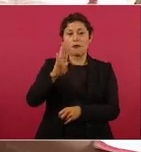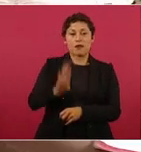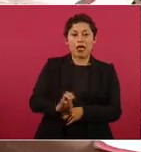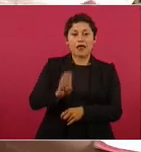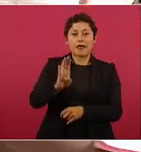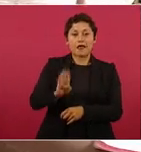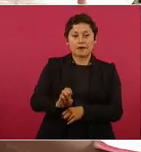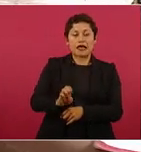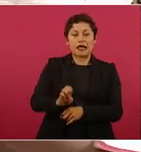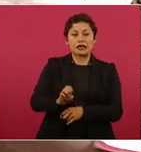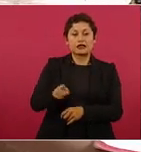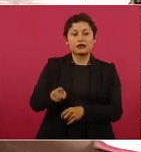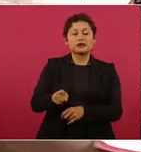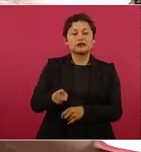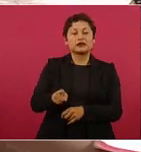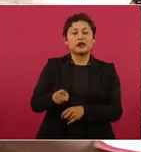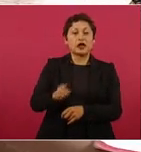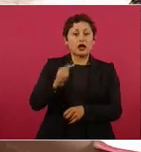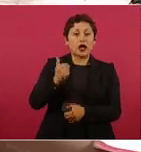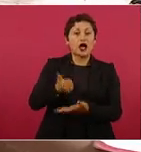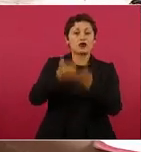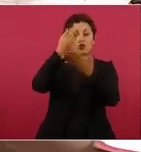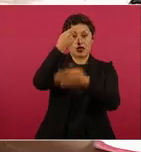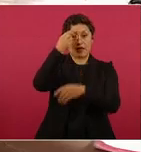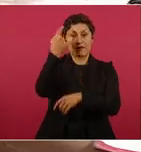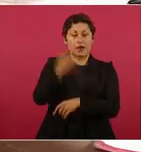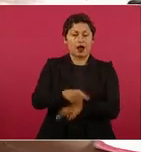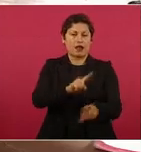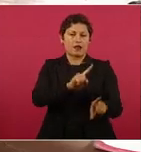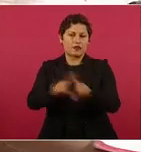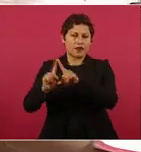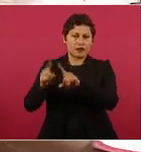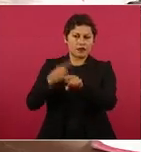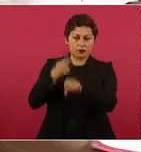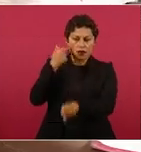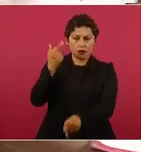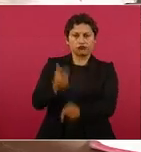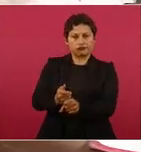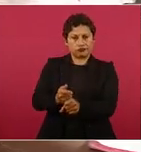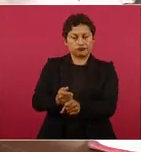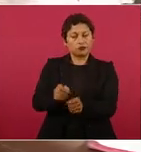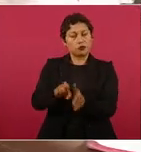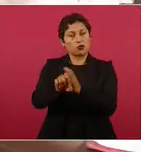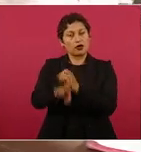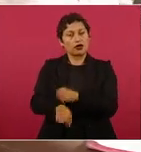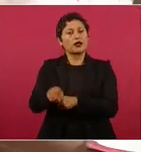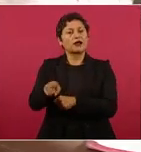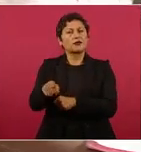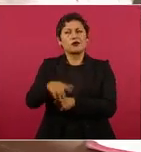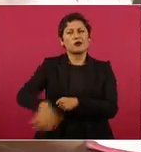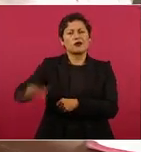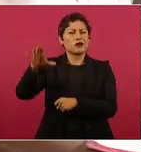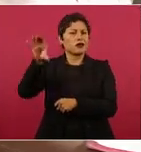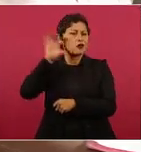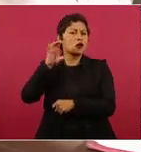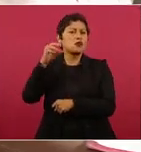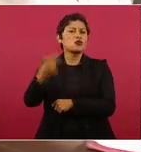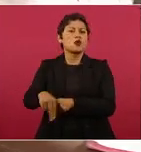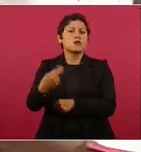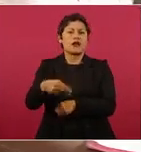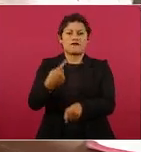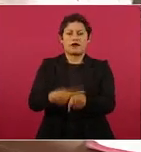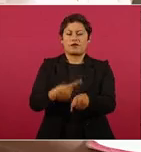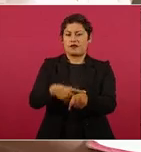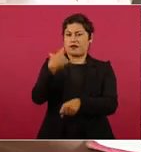de 67 enfermedades poco frecuentes, o mejor coloquialmente conocidas como enfermedades raras, en